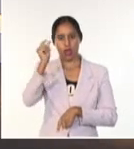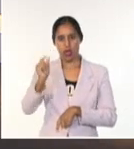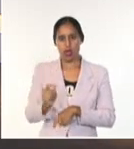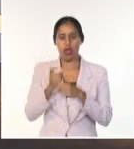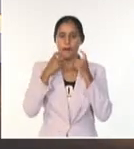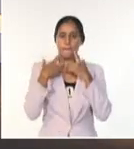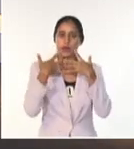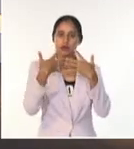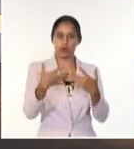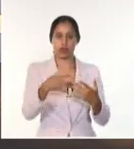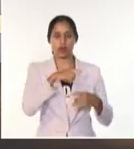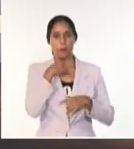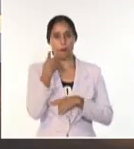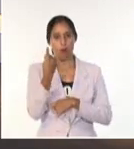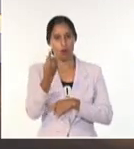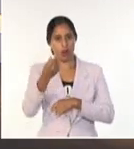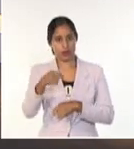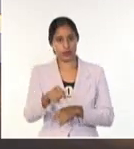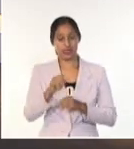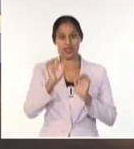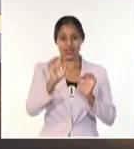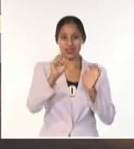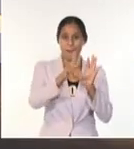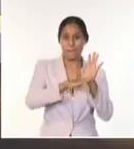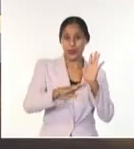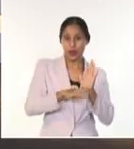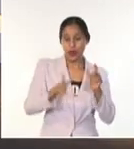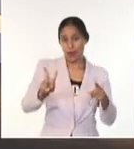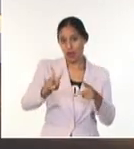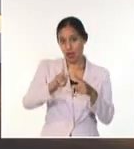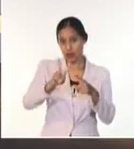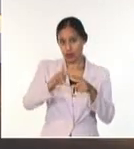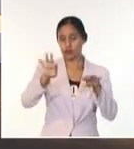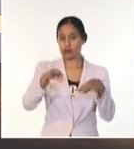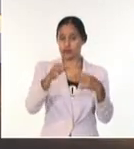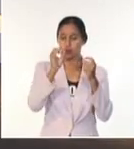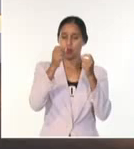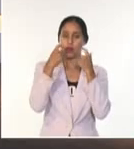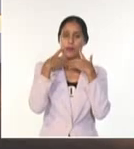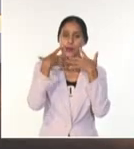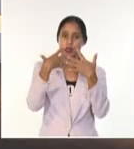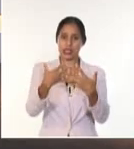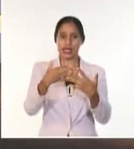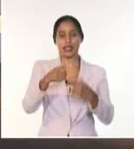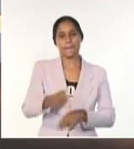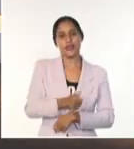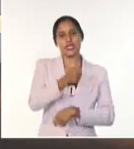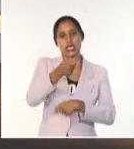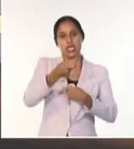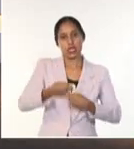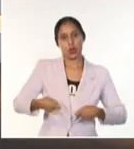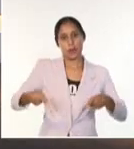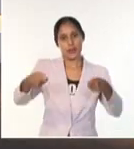recientemente fallecido. Sea este programa un homenaje a de la Hoz, quien fue también presidente de la Comisión José